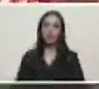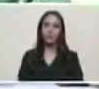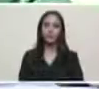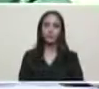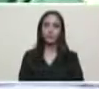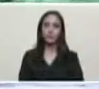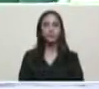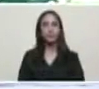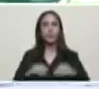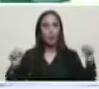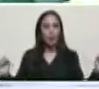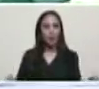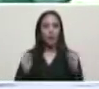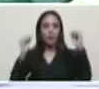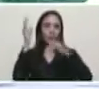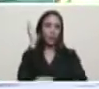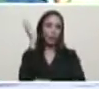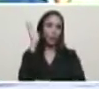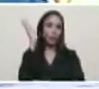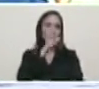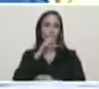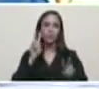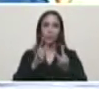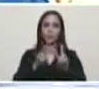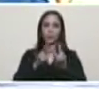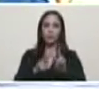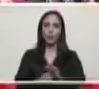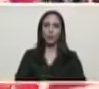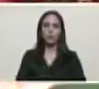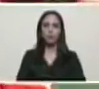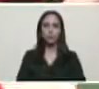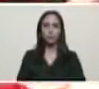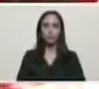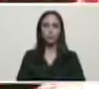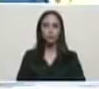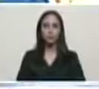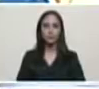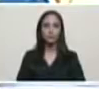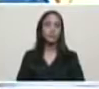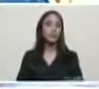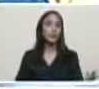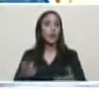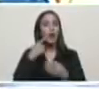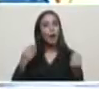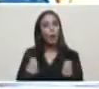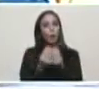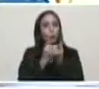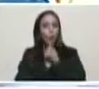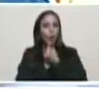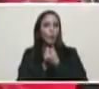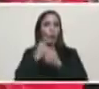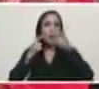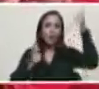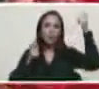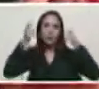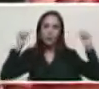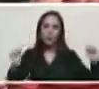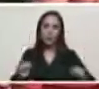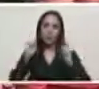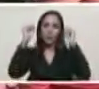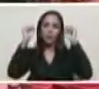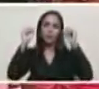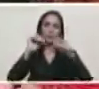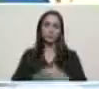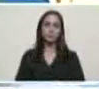viva que viva el congreso permanente de vivienda venezolano y digamos con amor Chávez vive la